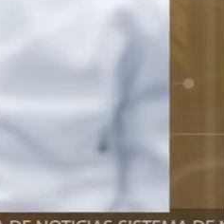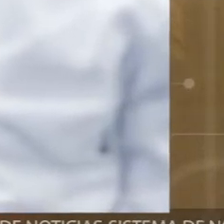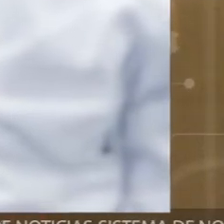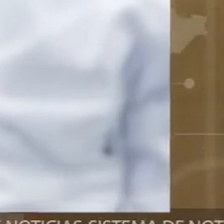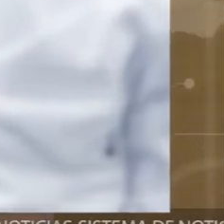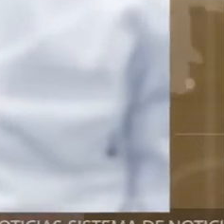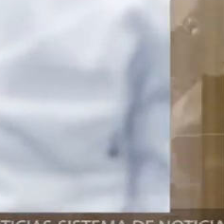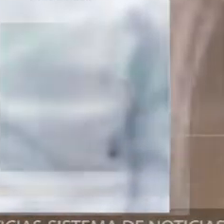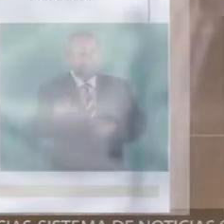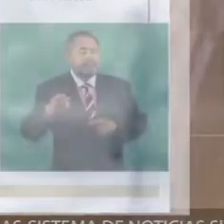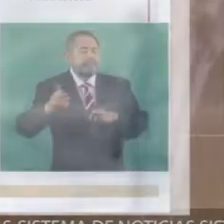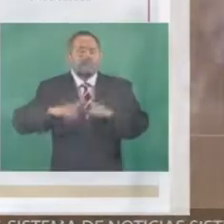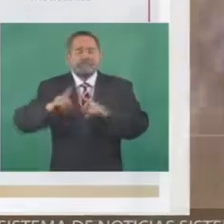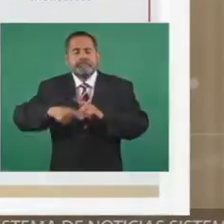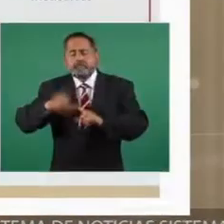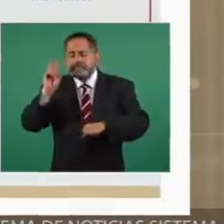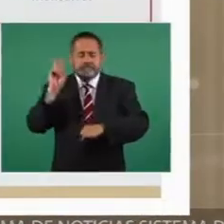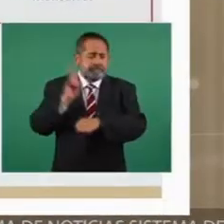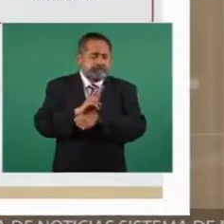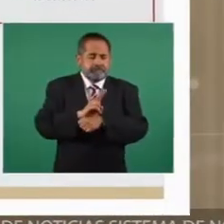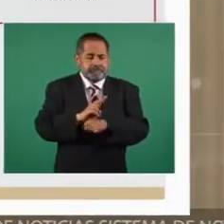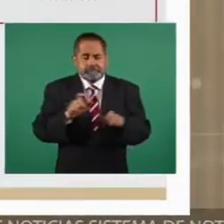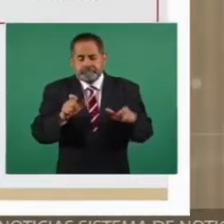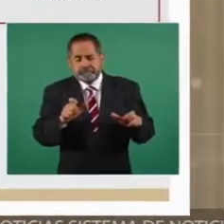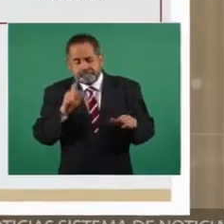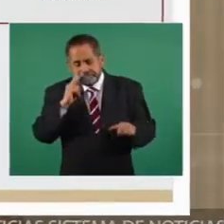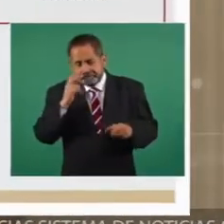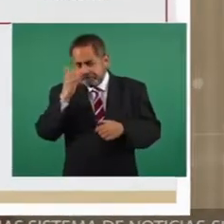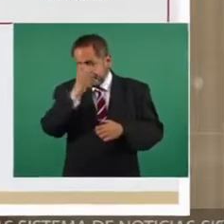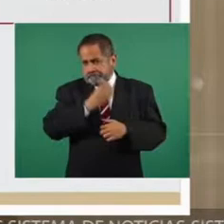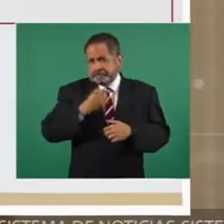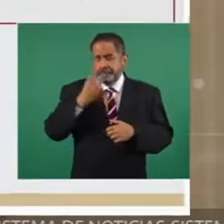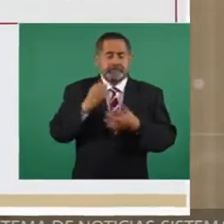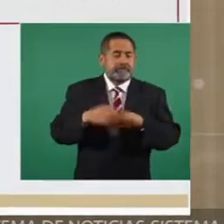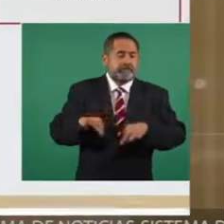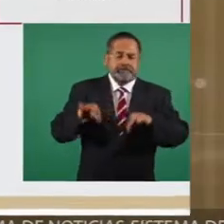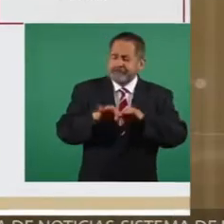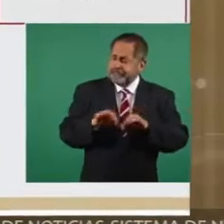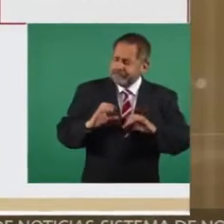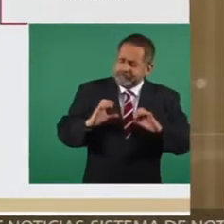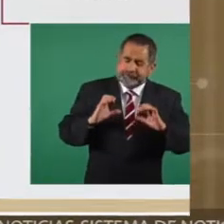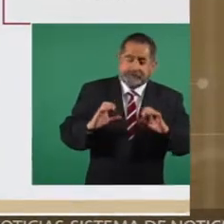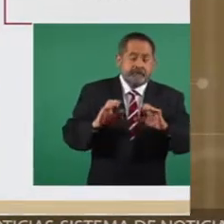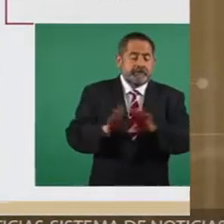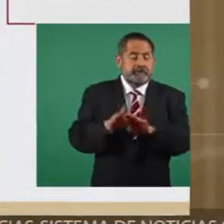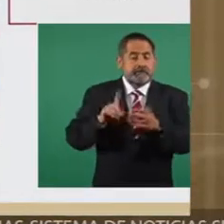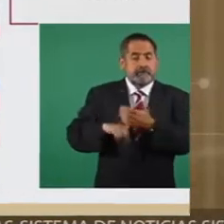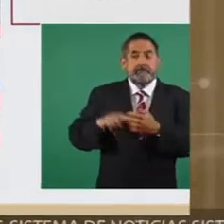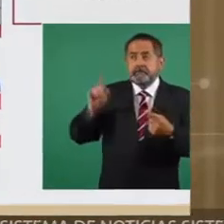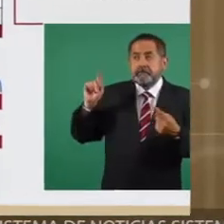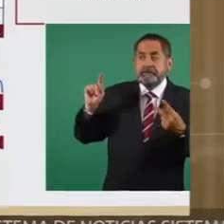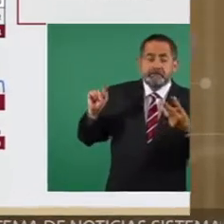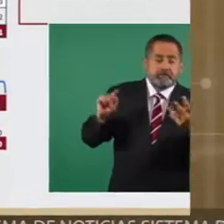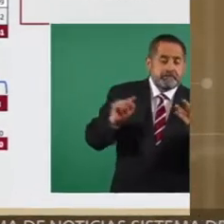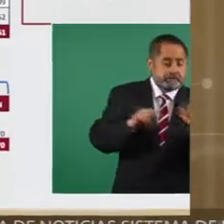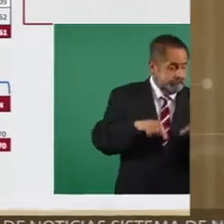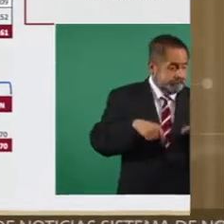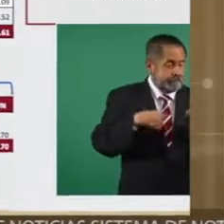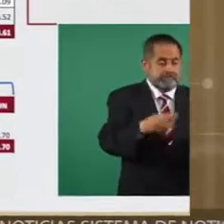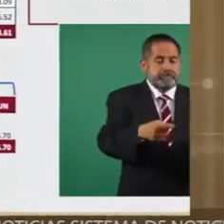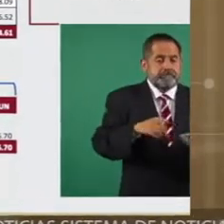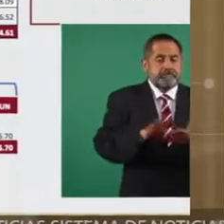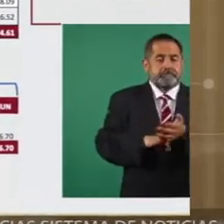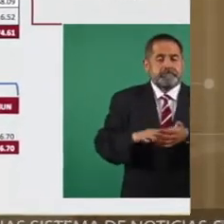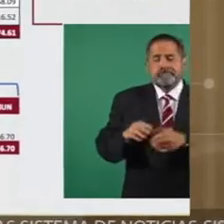los fármacos aún no están en los hospitales, por lo que los padres desesperados llaman a la agilidad, pues cada segundo que pasa